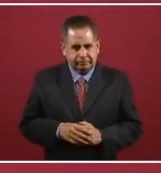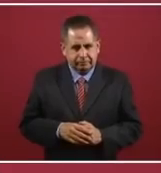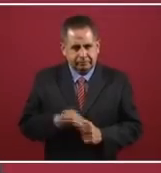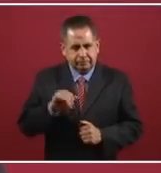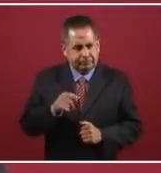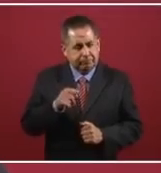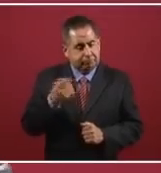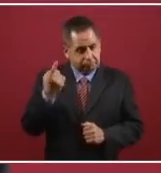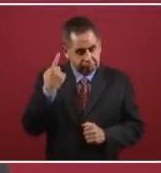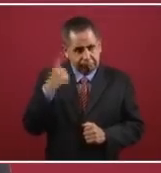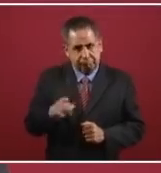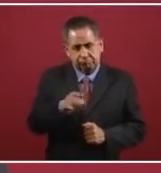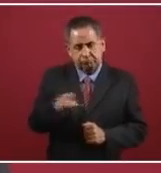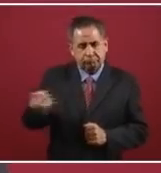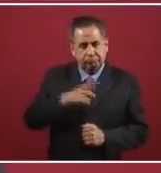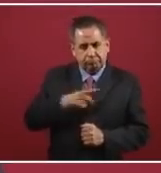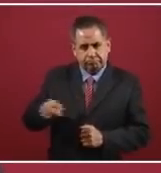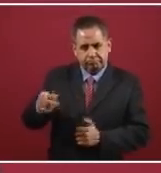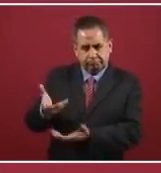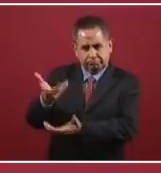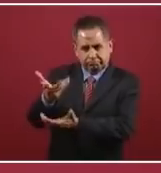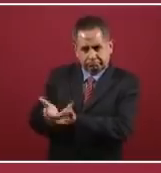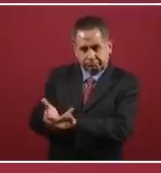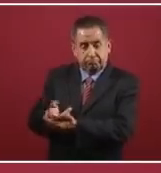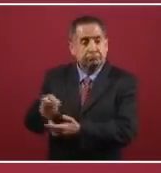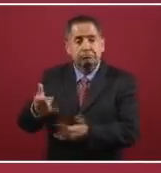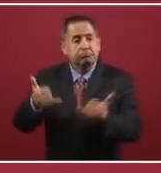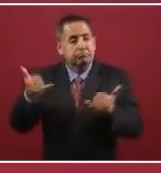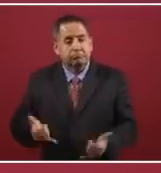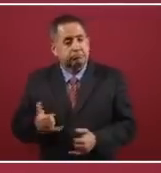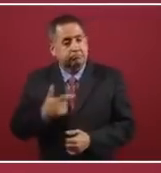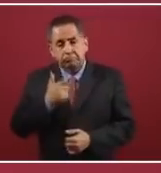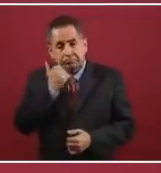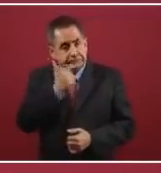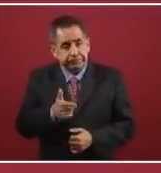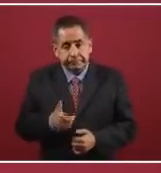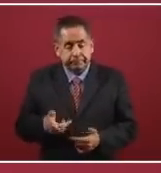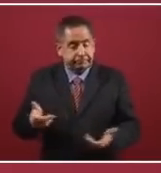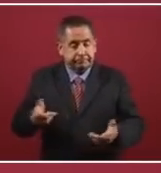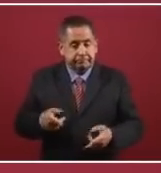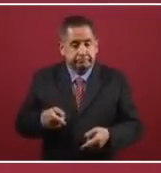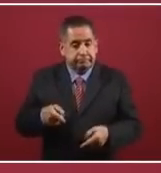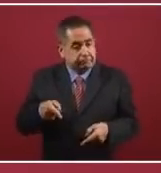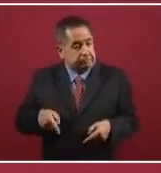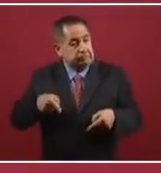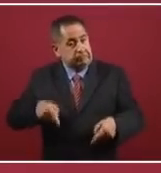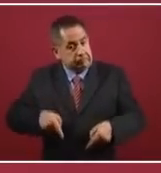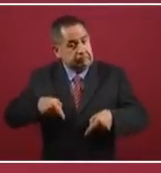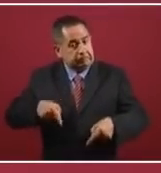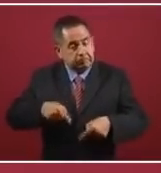que se quede reposando. Pero no quiere. Y así